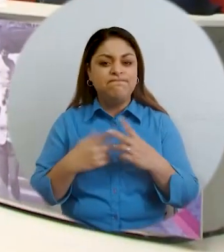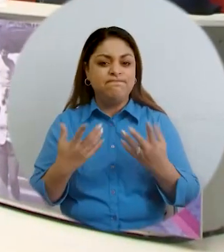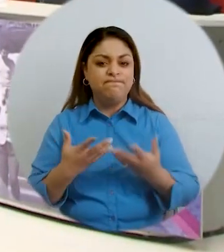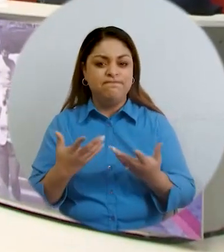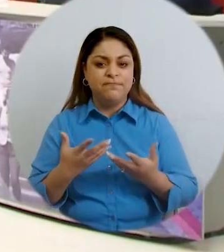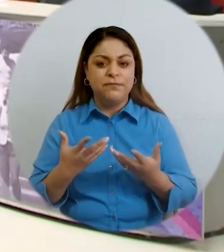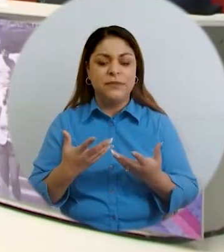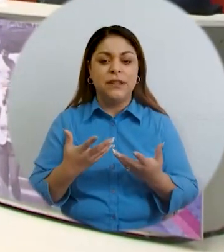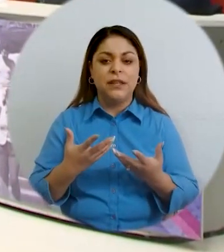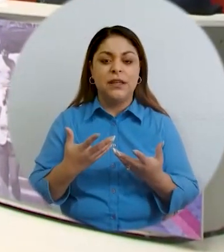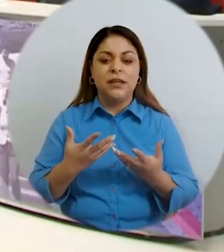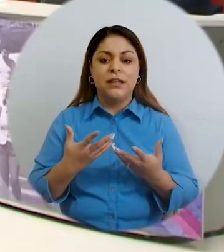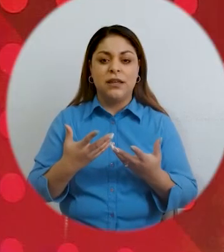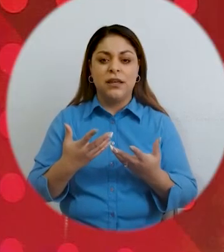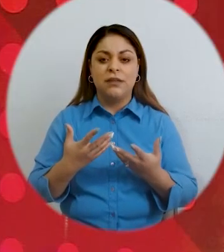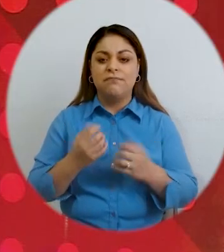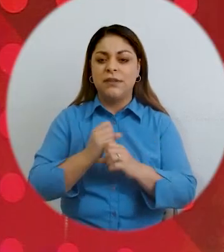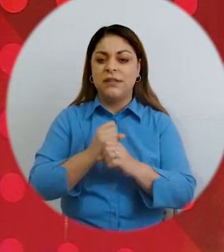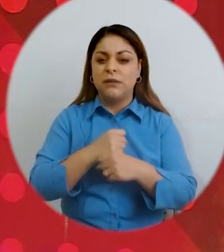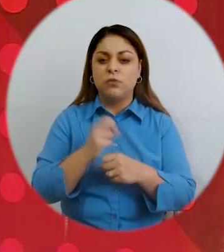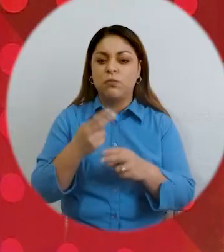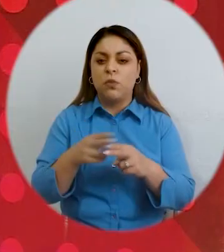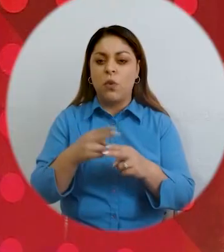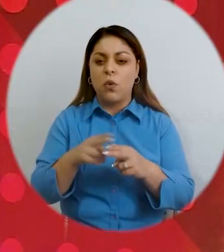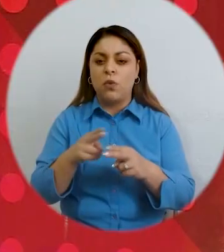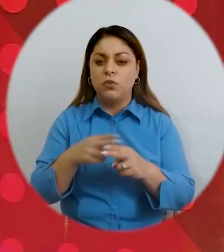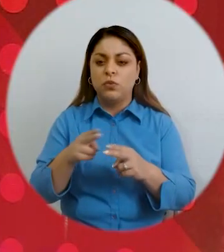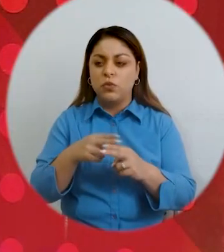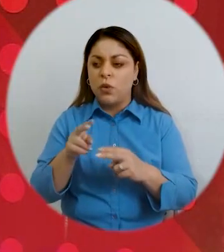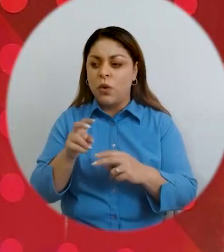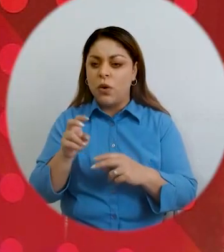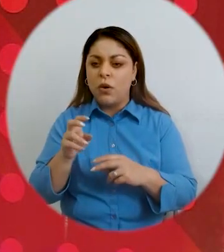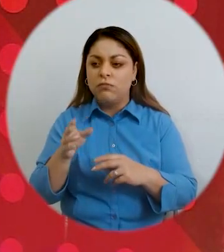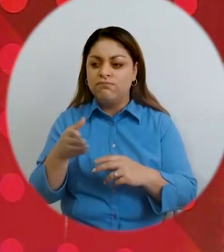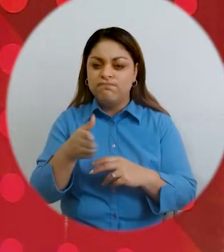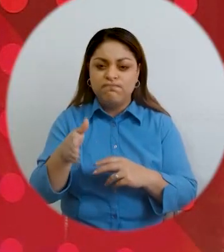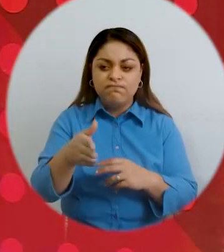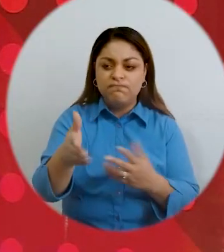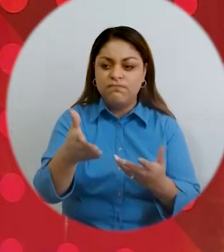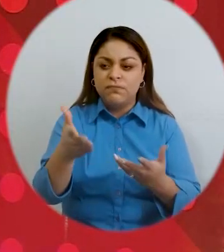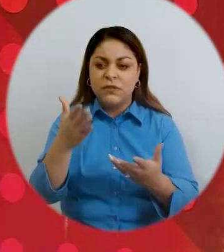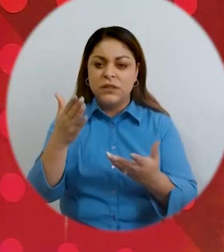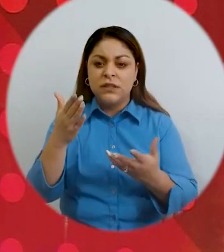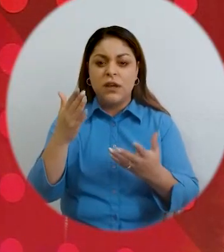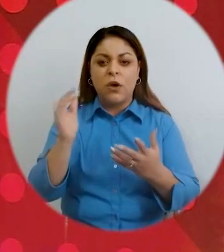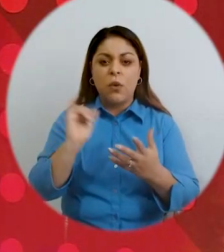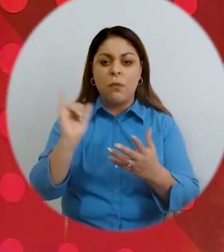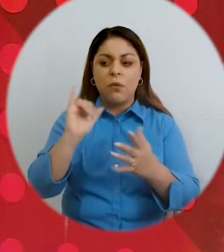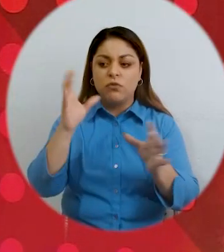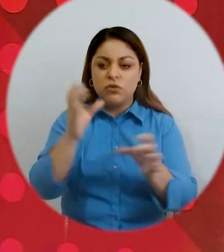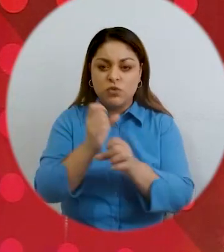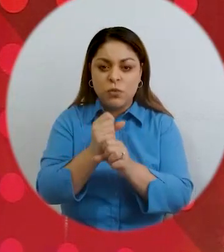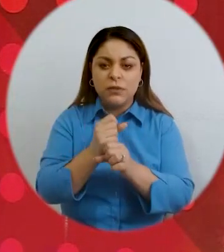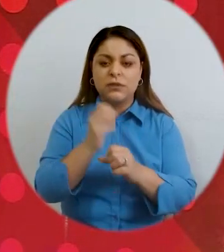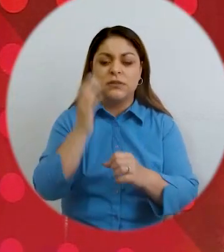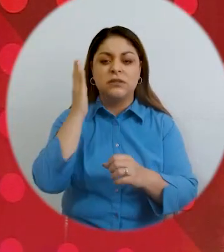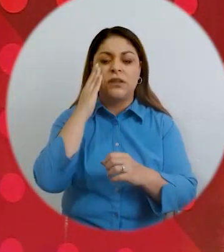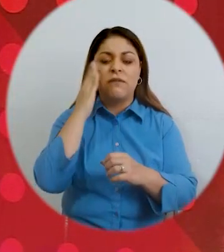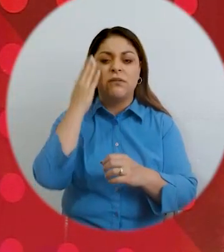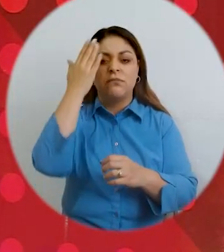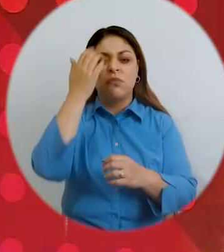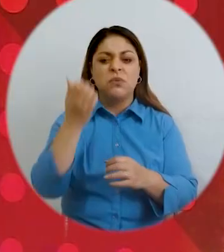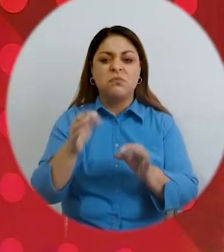que hiciéramos como un breve recorrido en torno a por qué es tan importante hablar de los